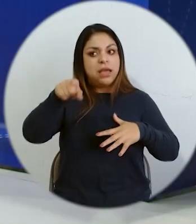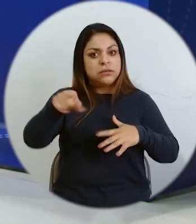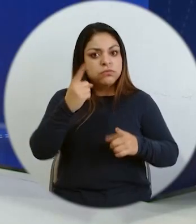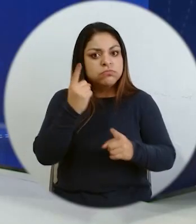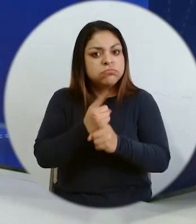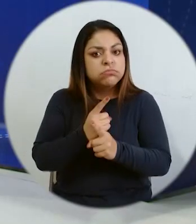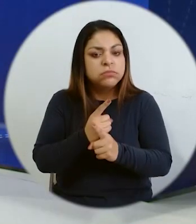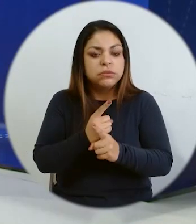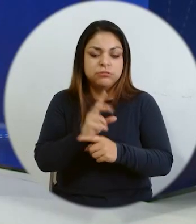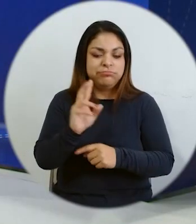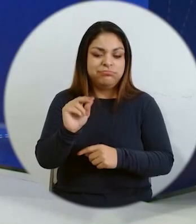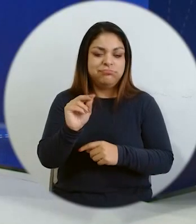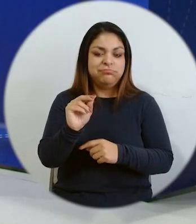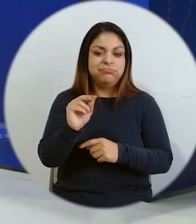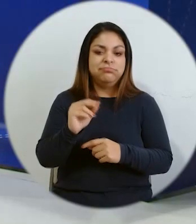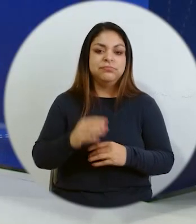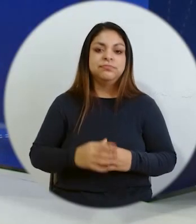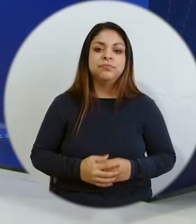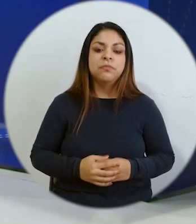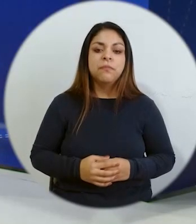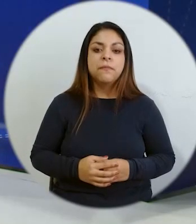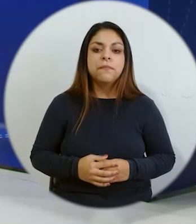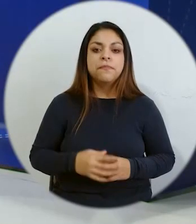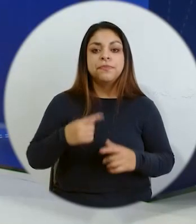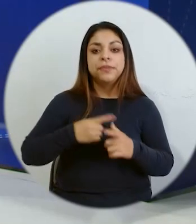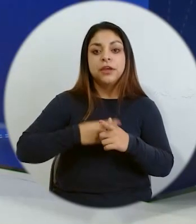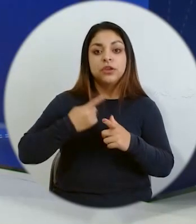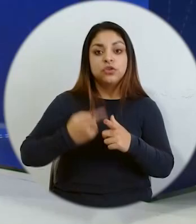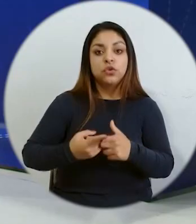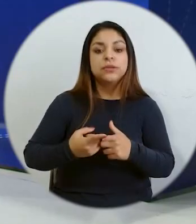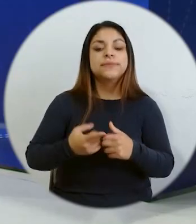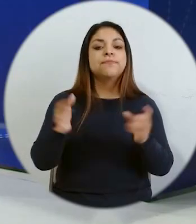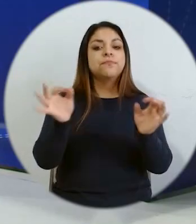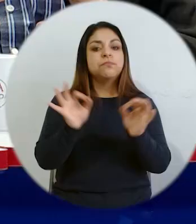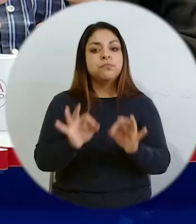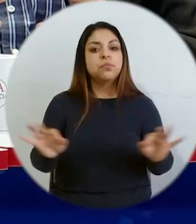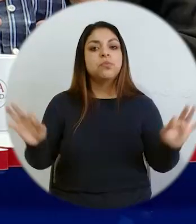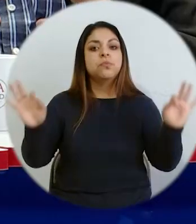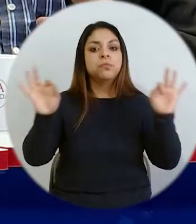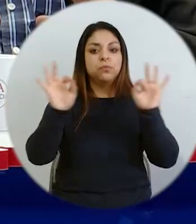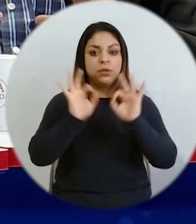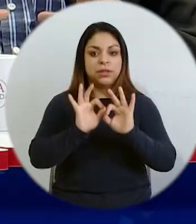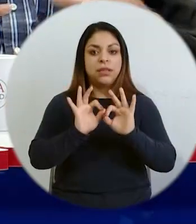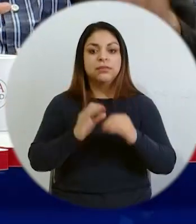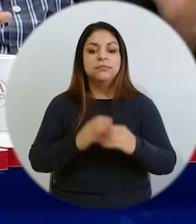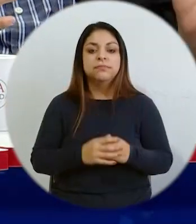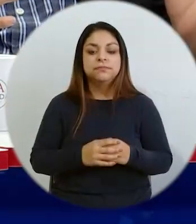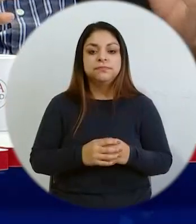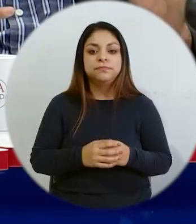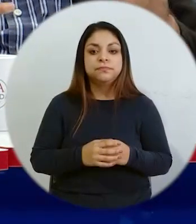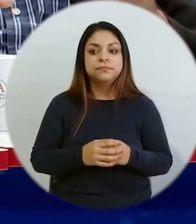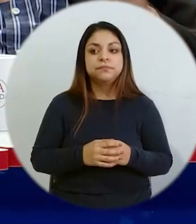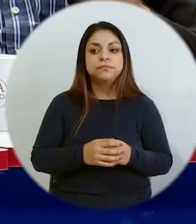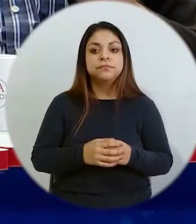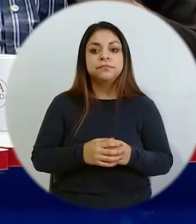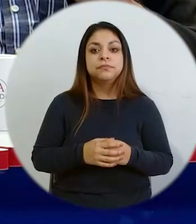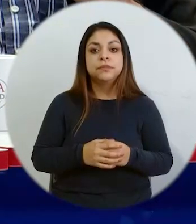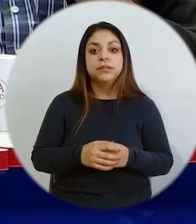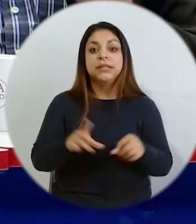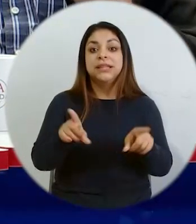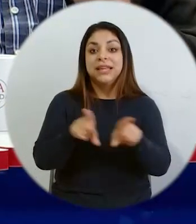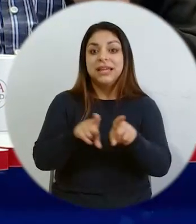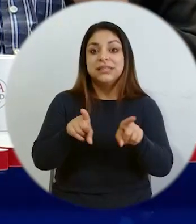idea de que esa es la forma de abordar los problemas. Entonces es muy importante, como bien señalaba Rocío,